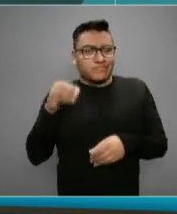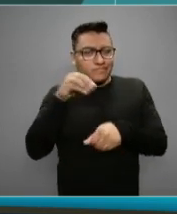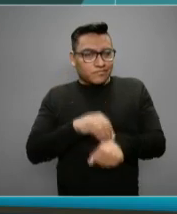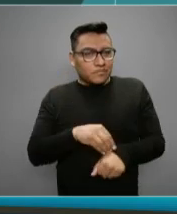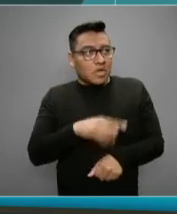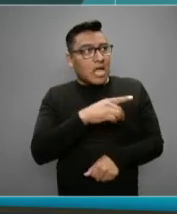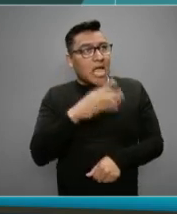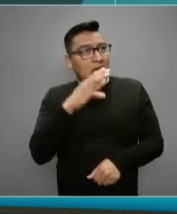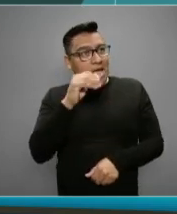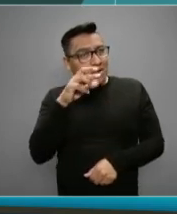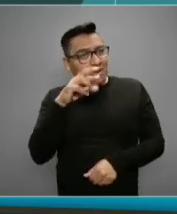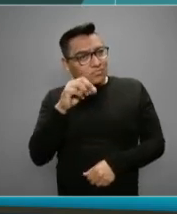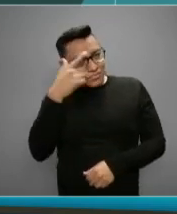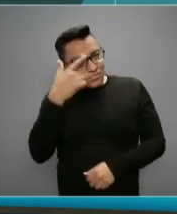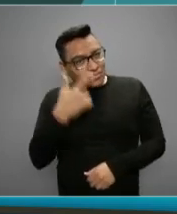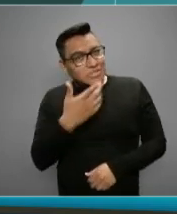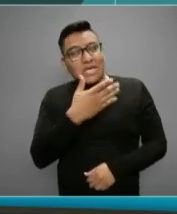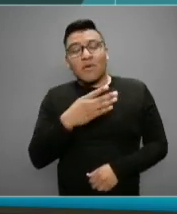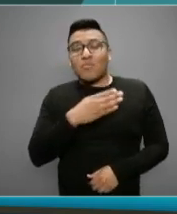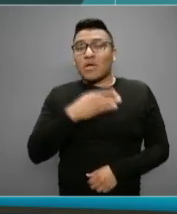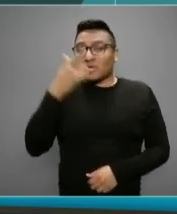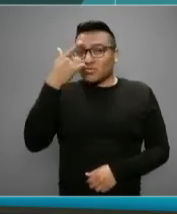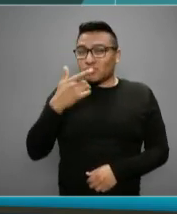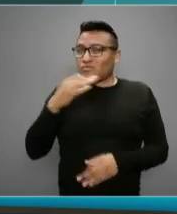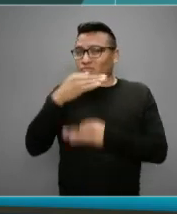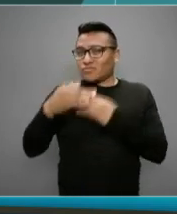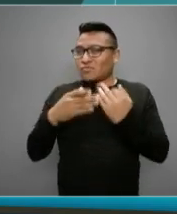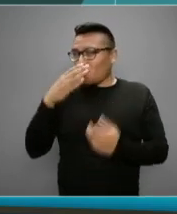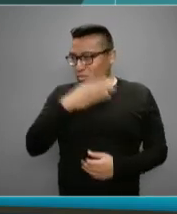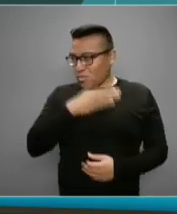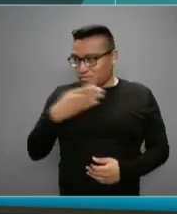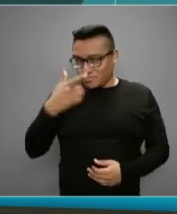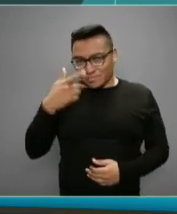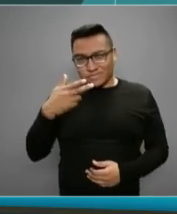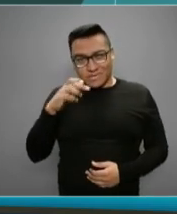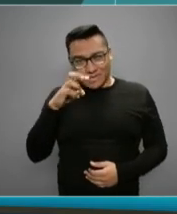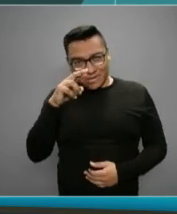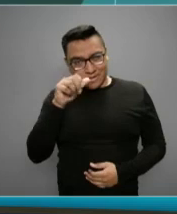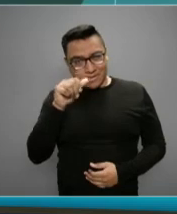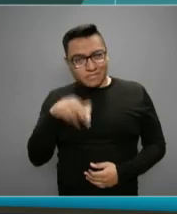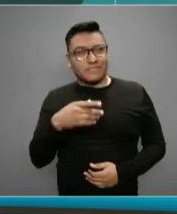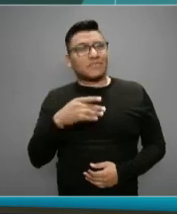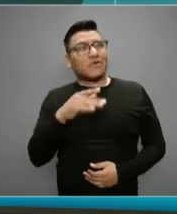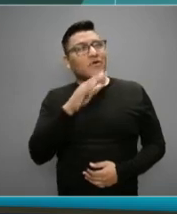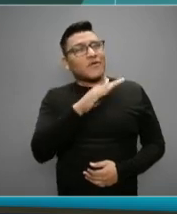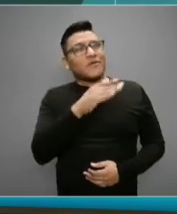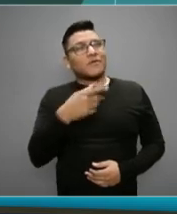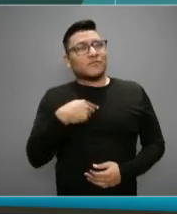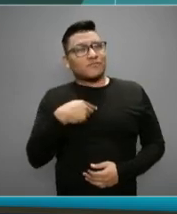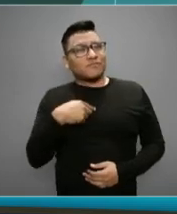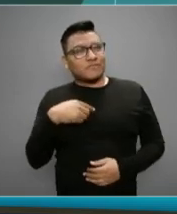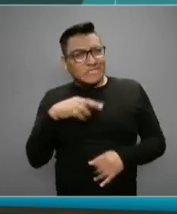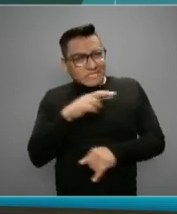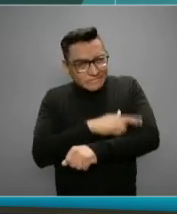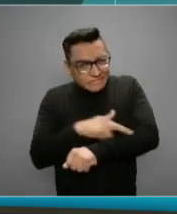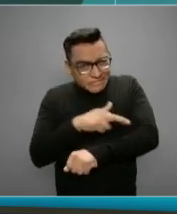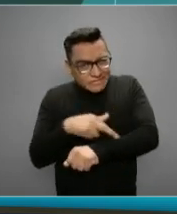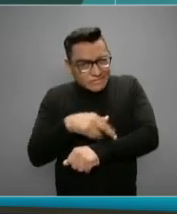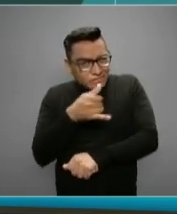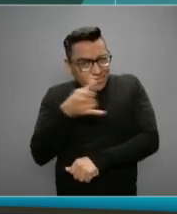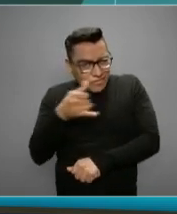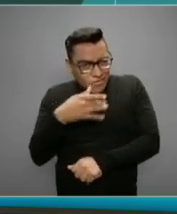noches. Hernán, buenas noches y buenas noches a todos. Gracias, Carlos. ¿Podrías contarnos un poco cuáles son las medidas que ha tomado el